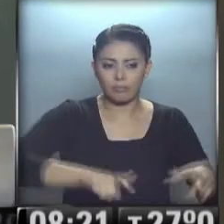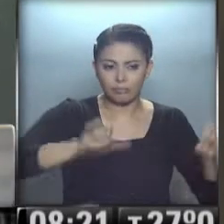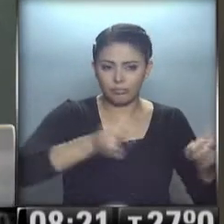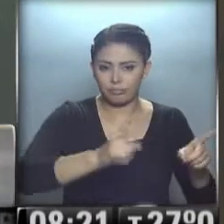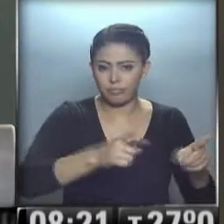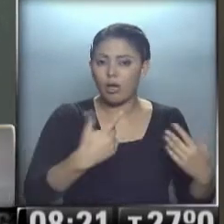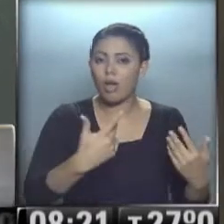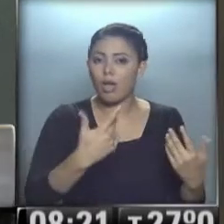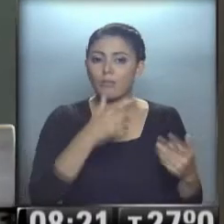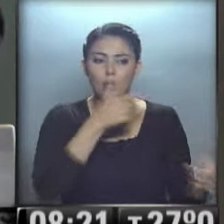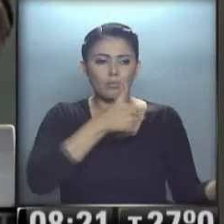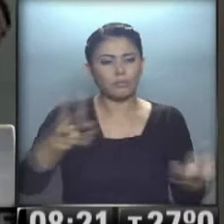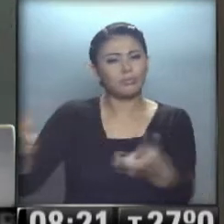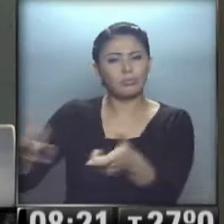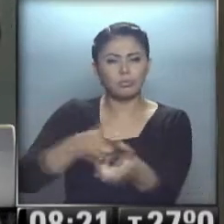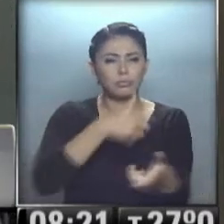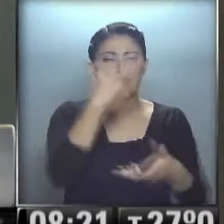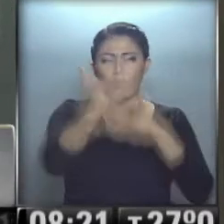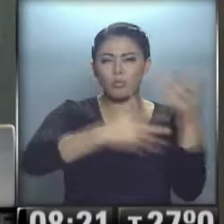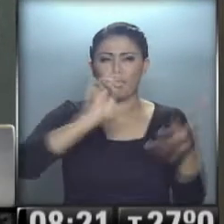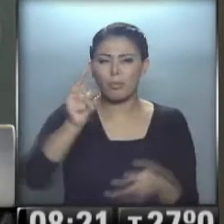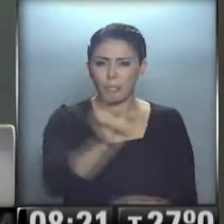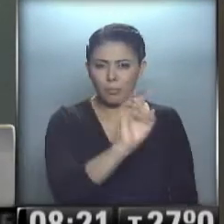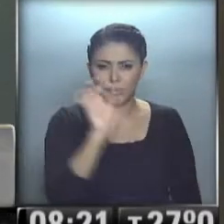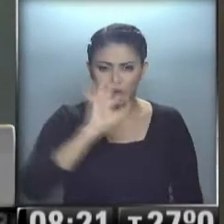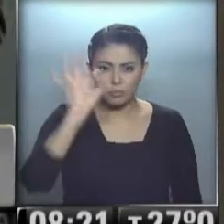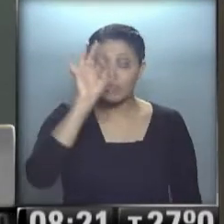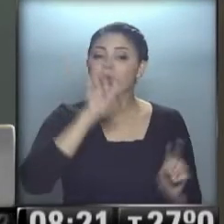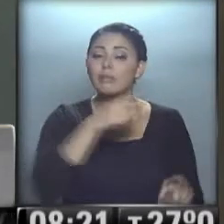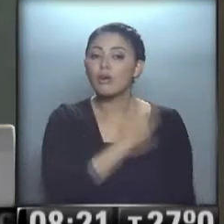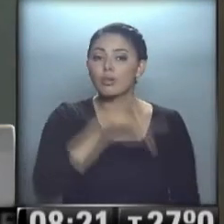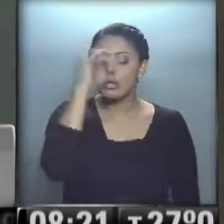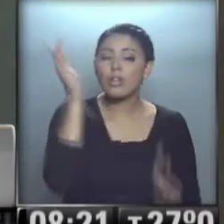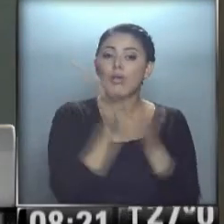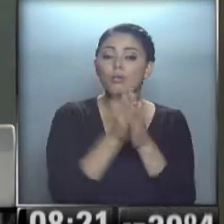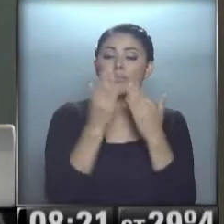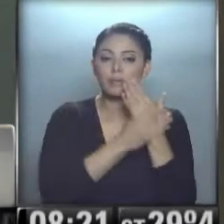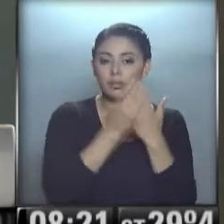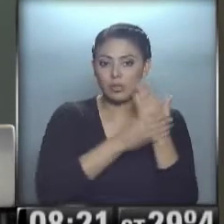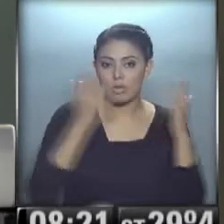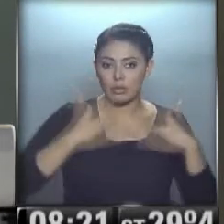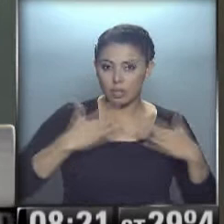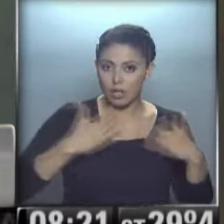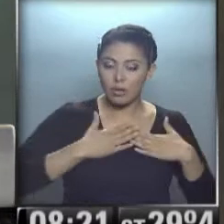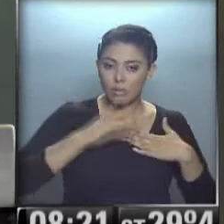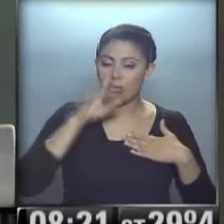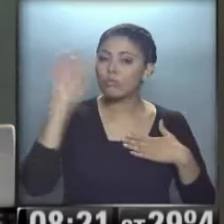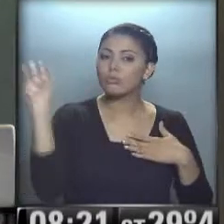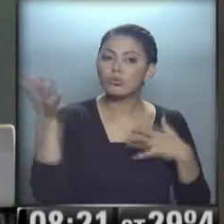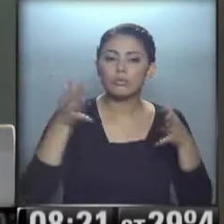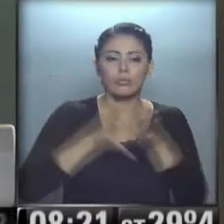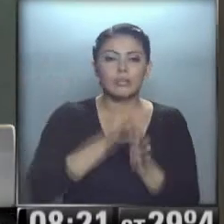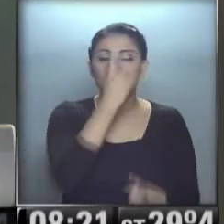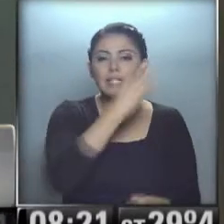establecer mecanismos de fumigación correspondientes, pero a su vez el Estado Nacional, vía Ministerio de Salud, ha propiciado la articulación de